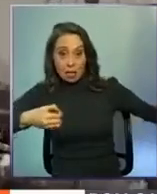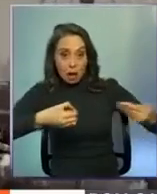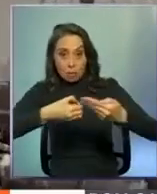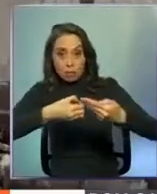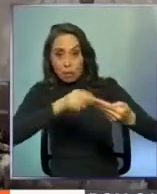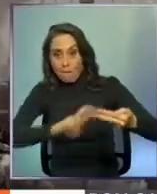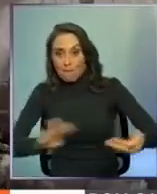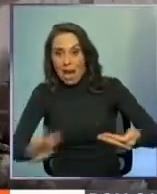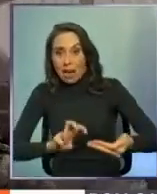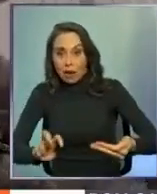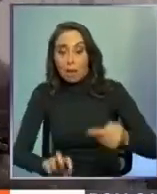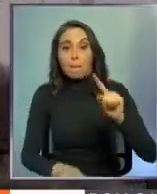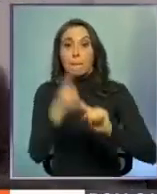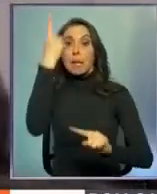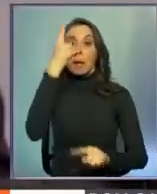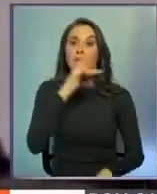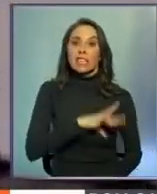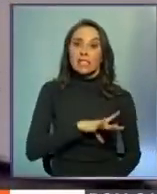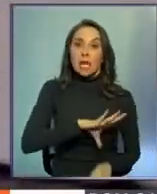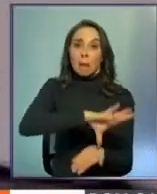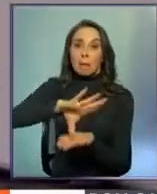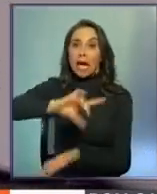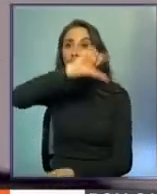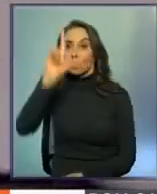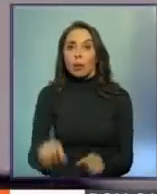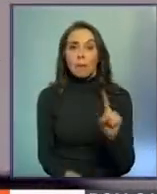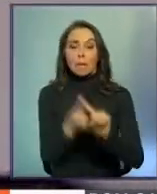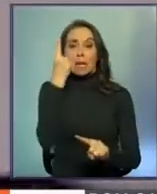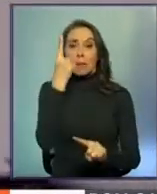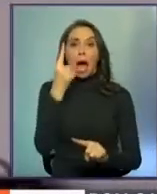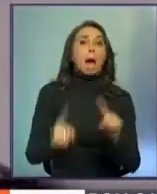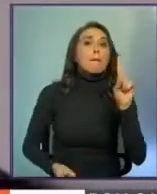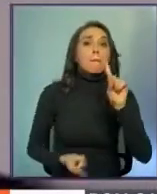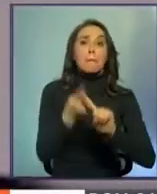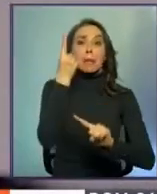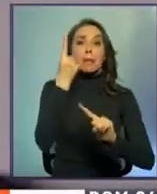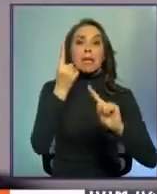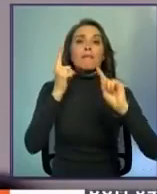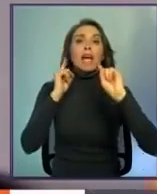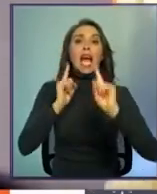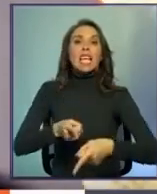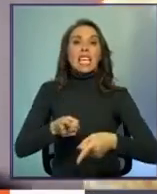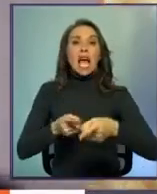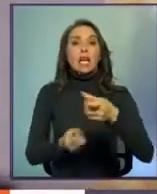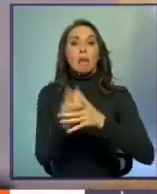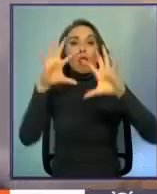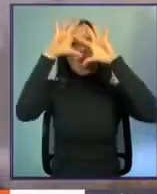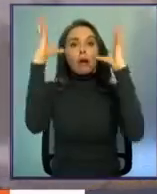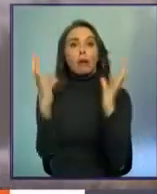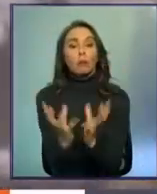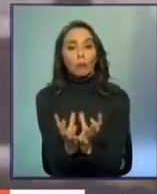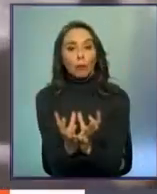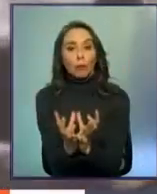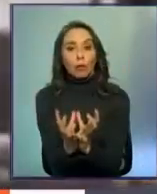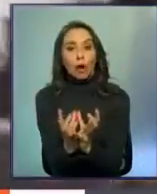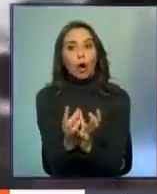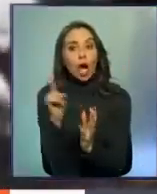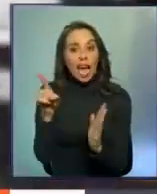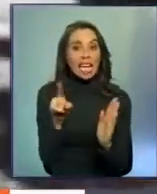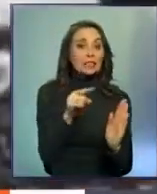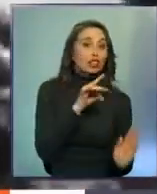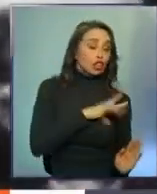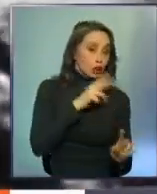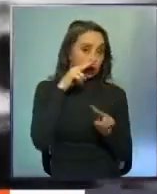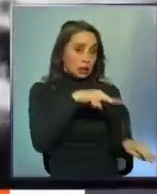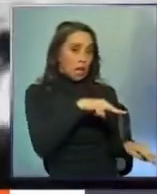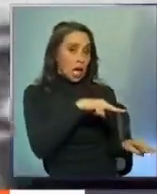para Chile y Sudamérica, sino que era una estrategia pionera en las guerras modernas. Se dice que fue un antecedente que